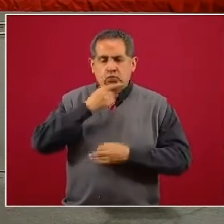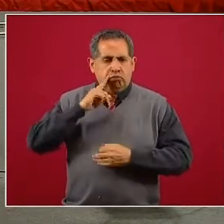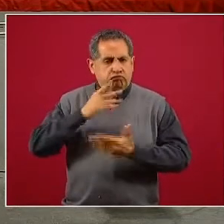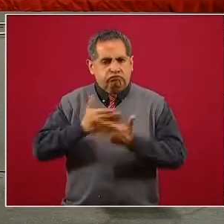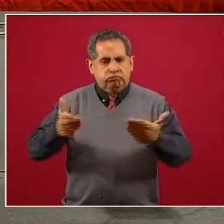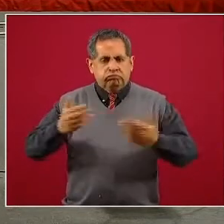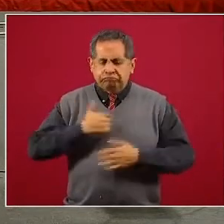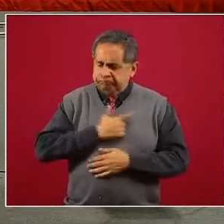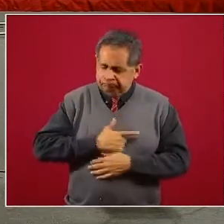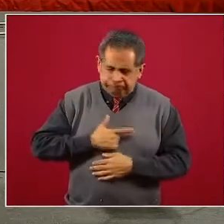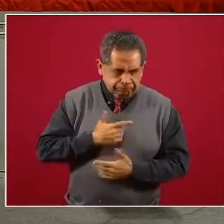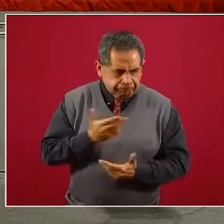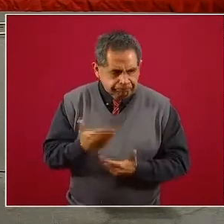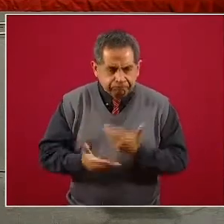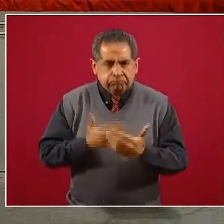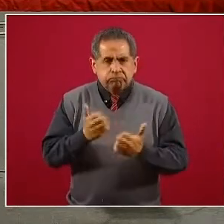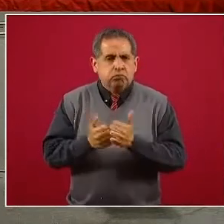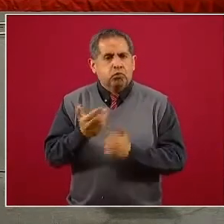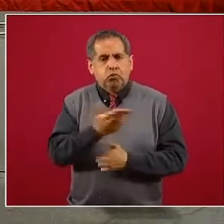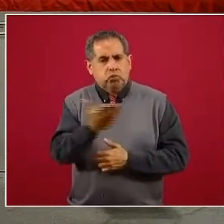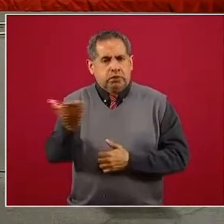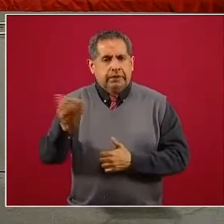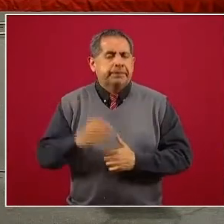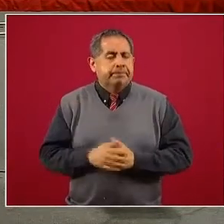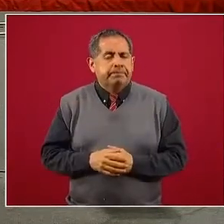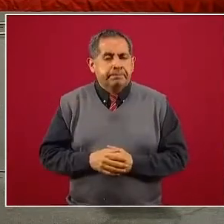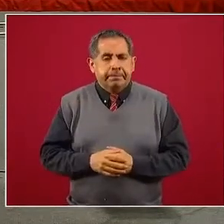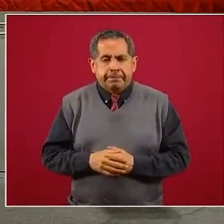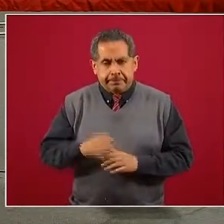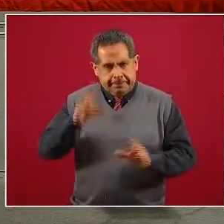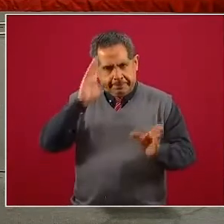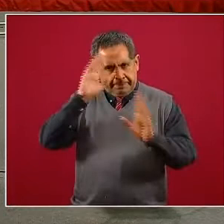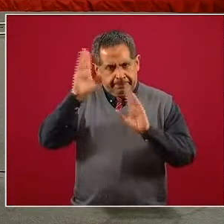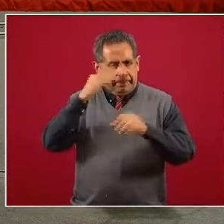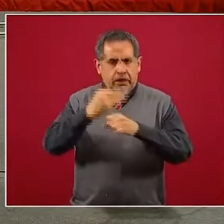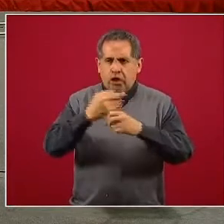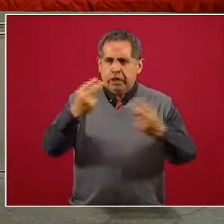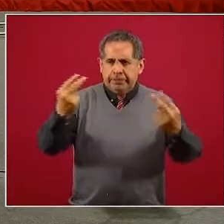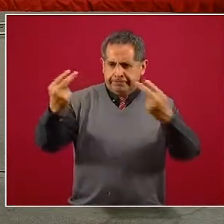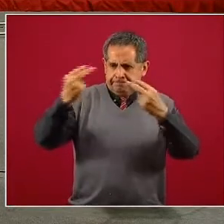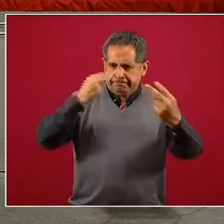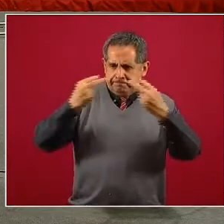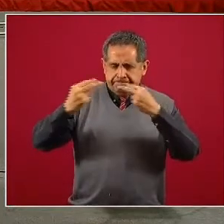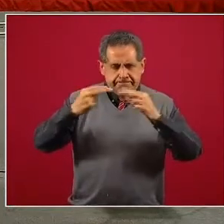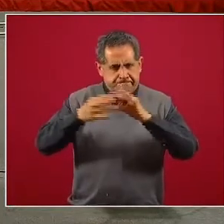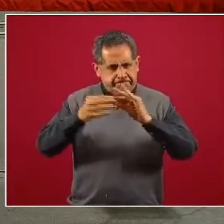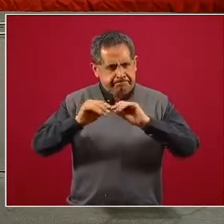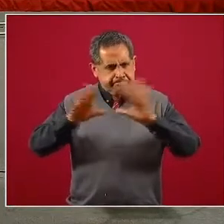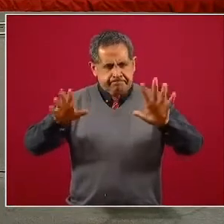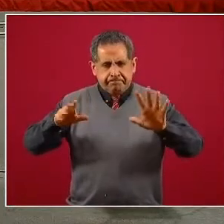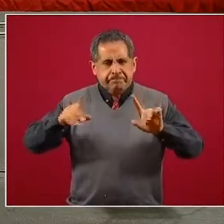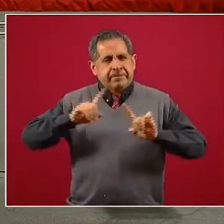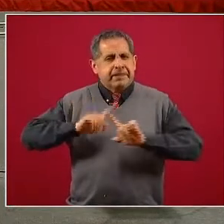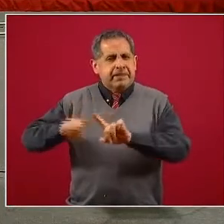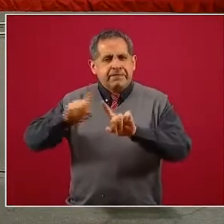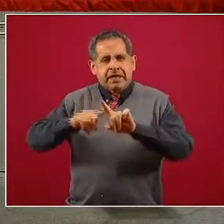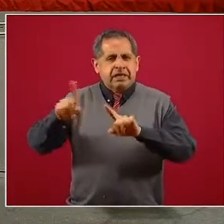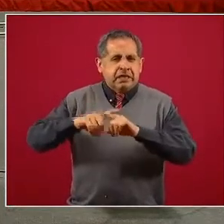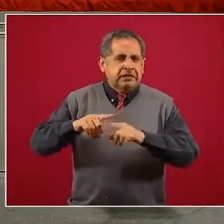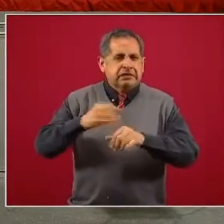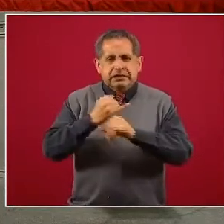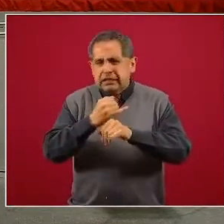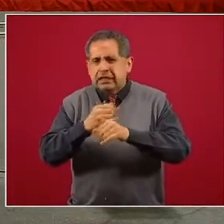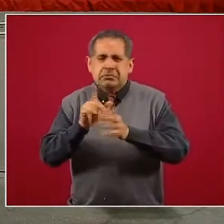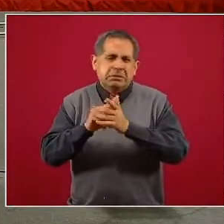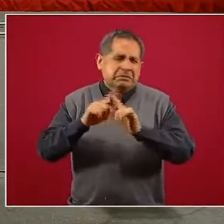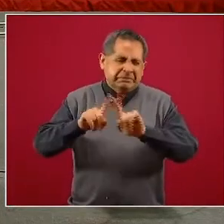gusto nuevamente estar aquí con ustedes. Les saludo también a quienes nos están pues viendo desde las diferentes plataformas.